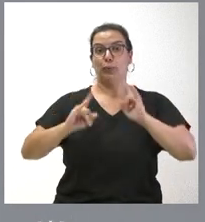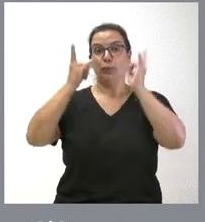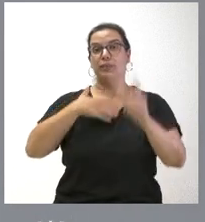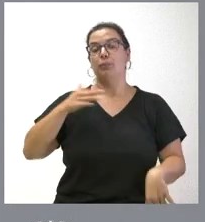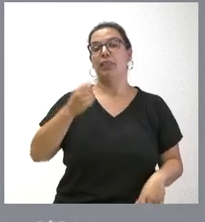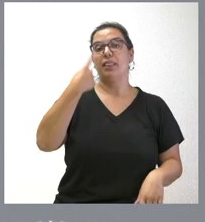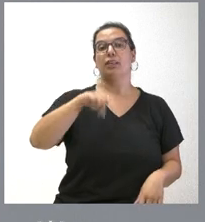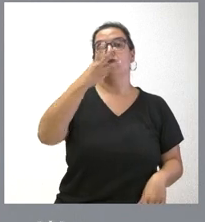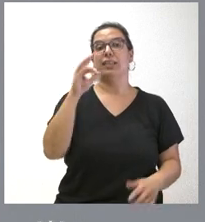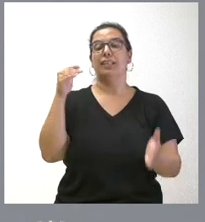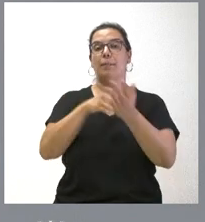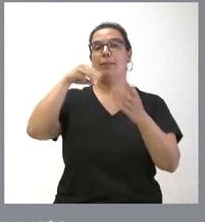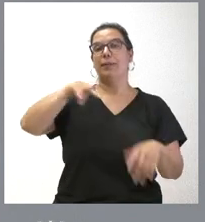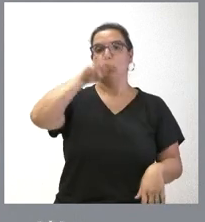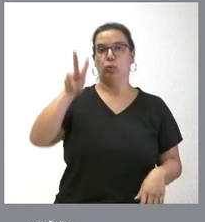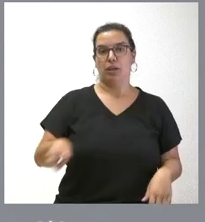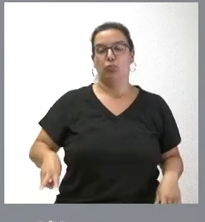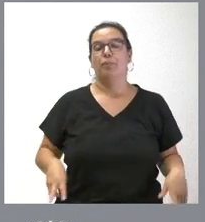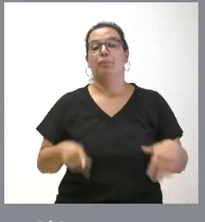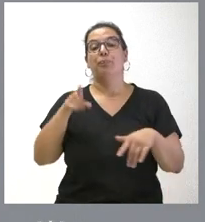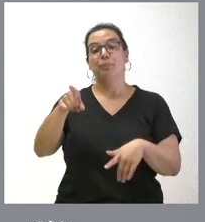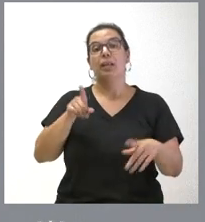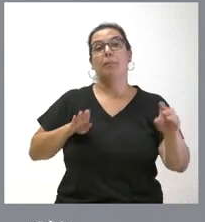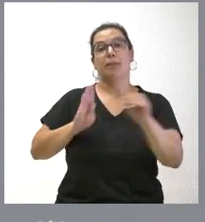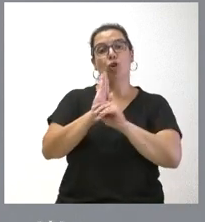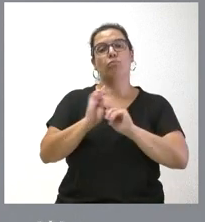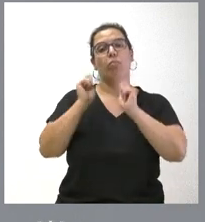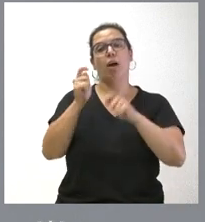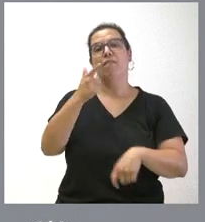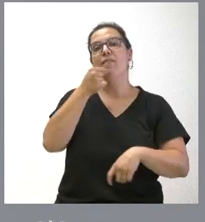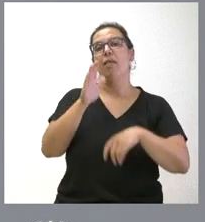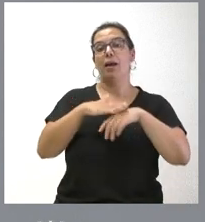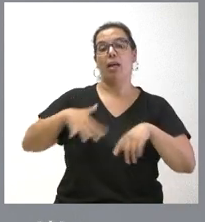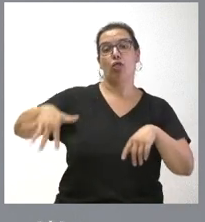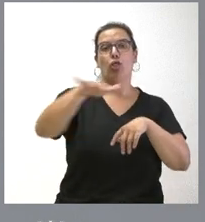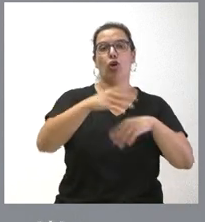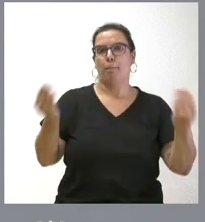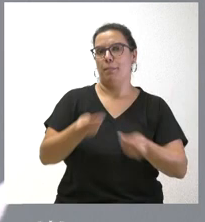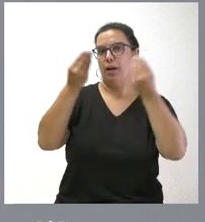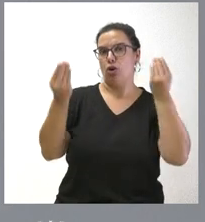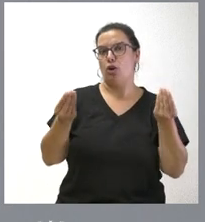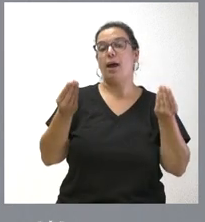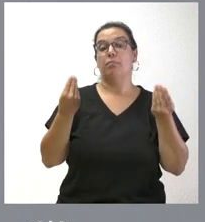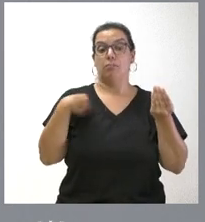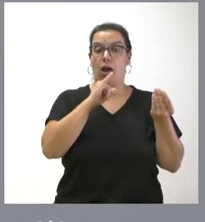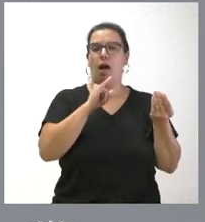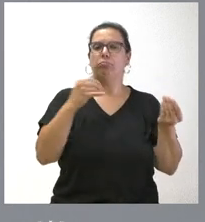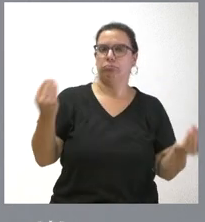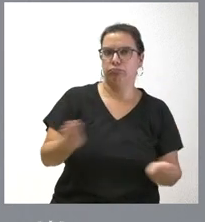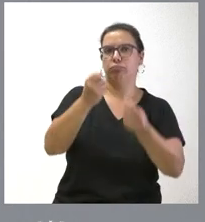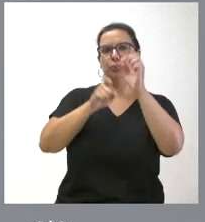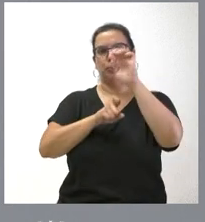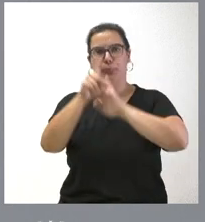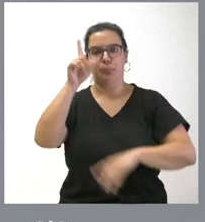130.000 metros cuadrados esta inversión va a permitir mejorar las instalaciones de la que dispone este